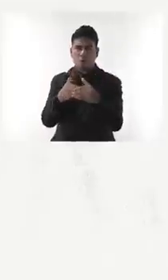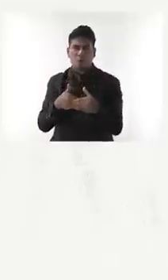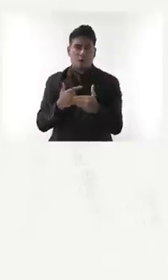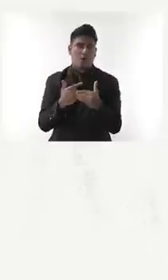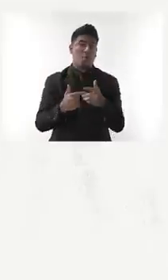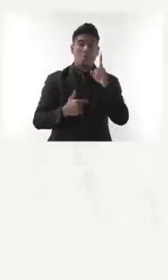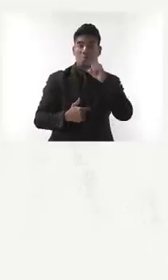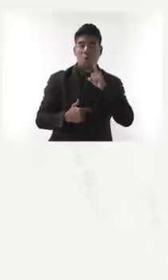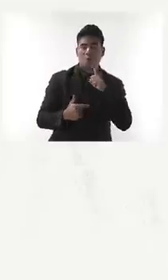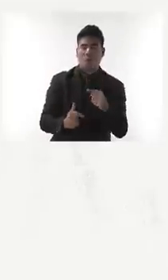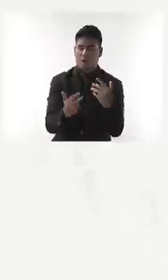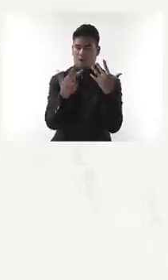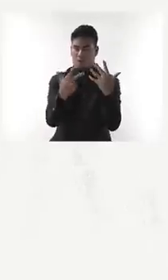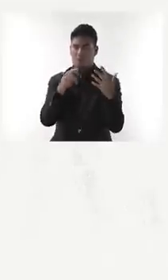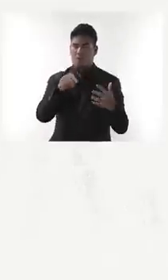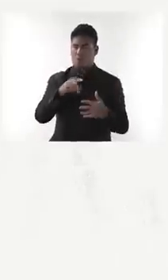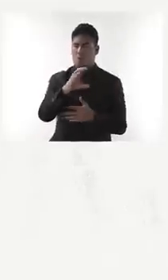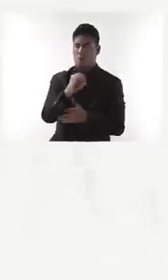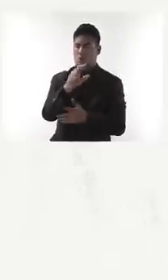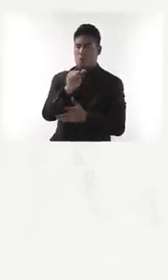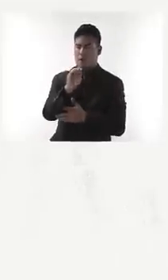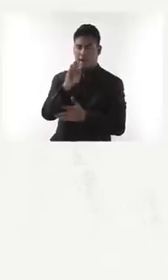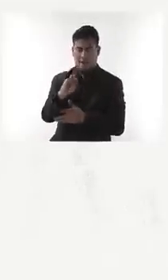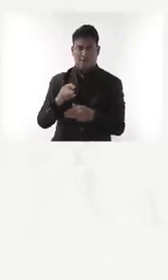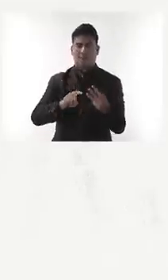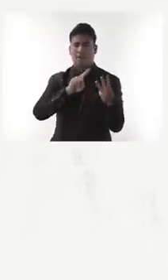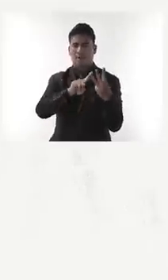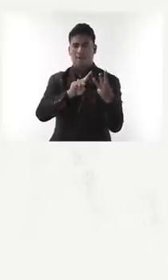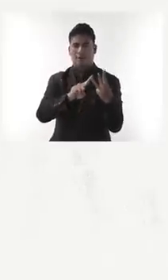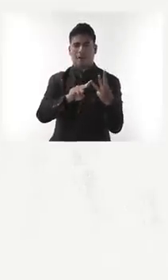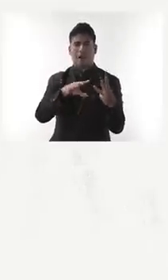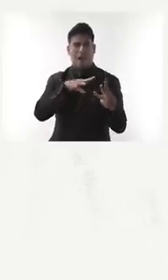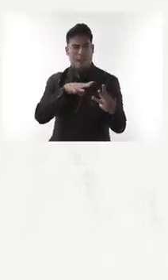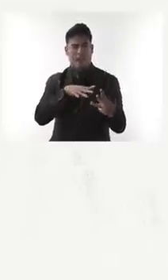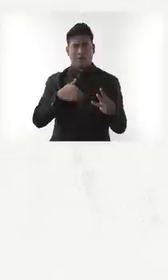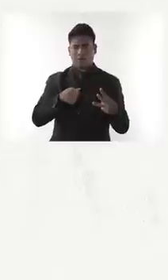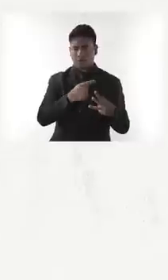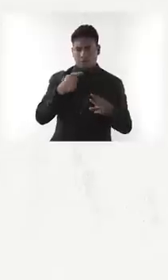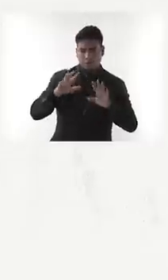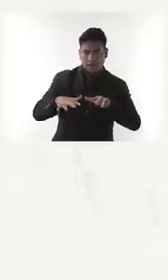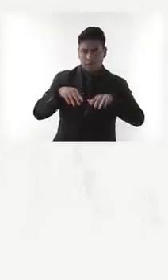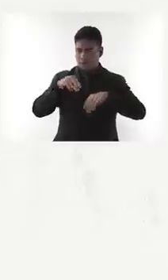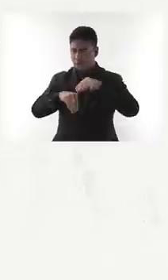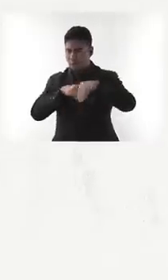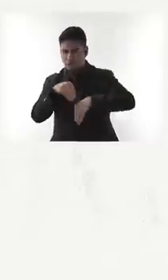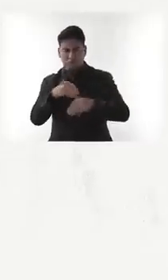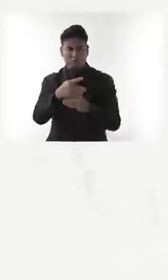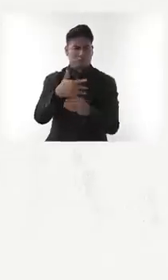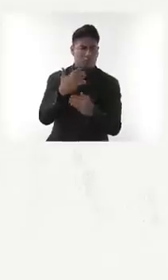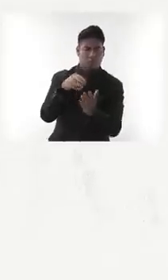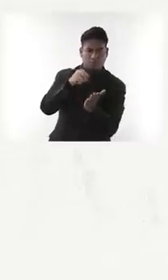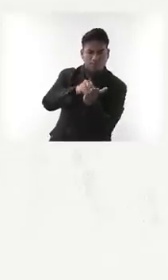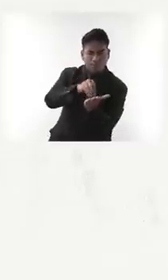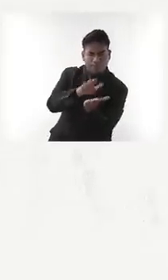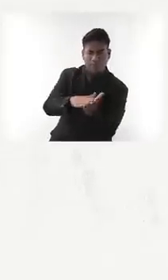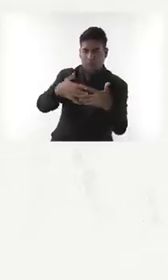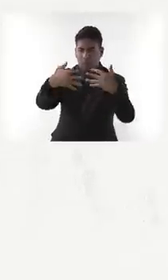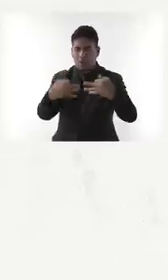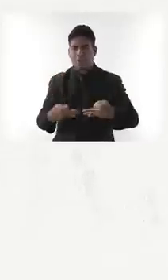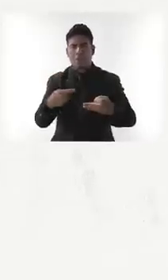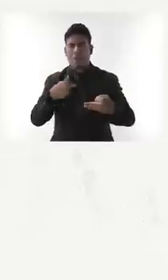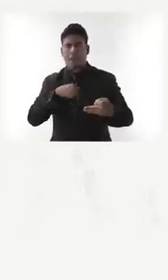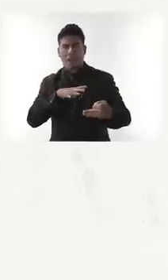importante, a nivel de clubes se crea este torneo tipo Final Four, al que tenemos en la